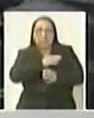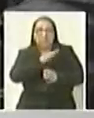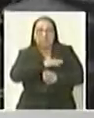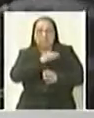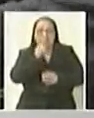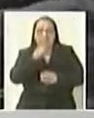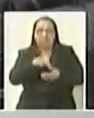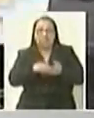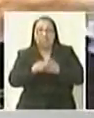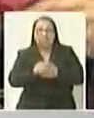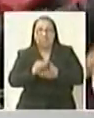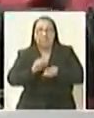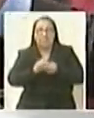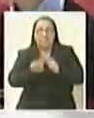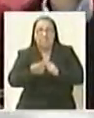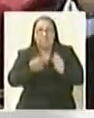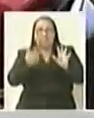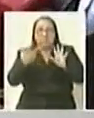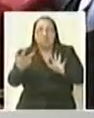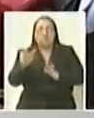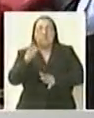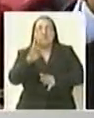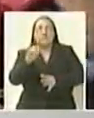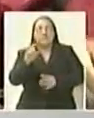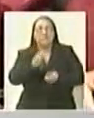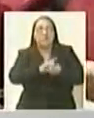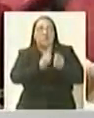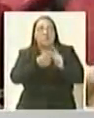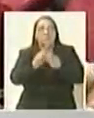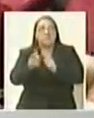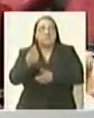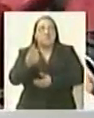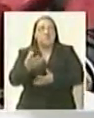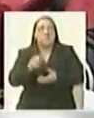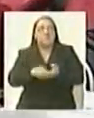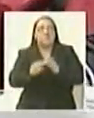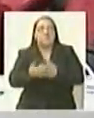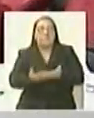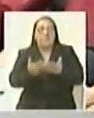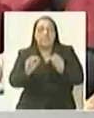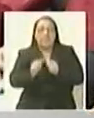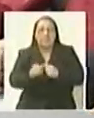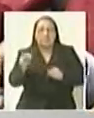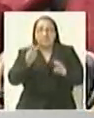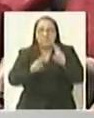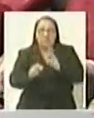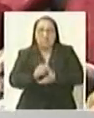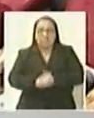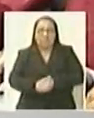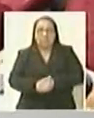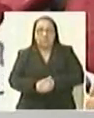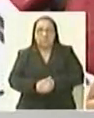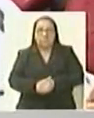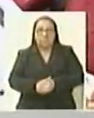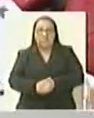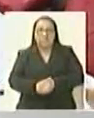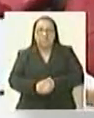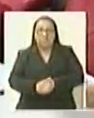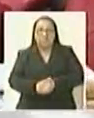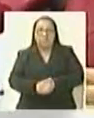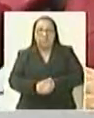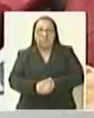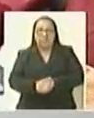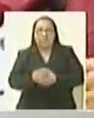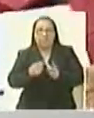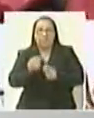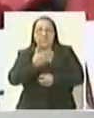estaba siendo cambiado el octavo fiscal que se ha atrevido a reabrir la investigación de la centralita entonces